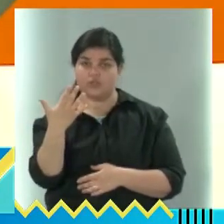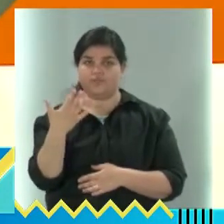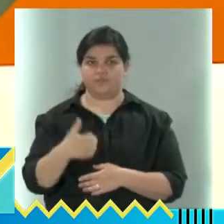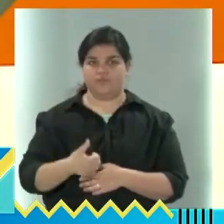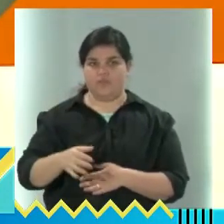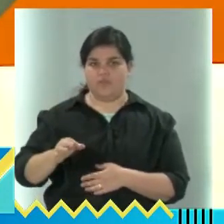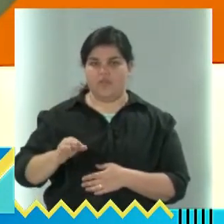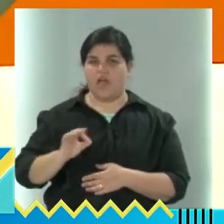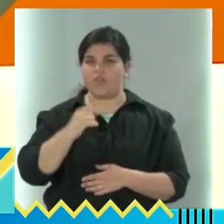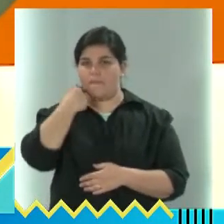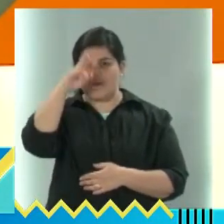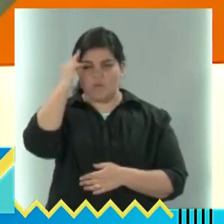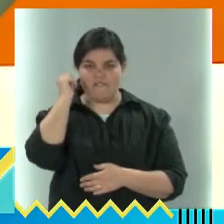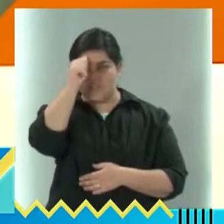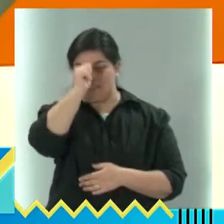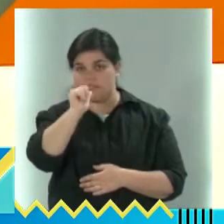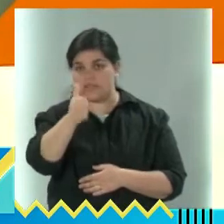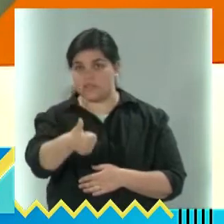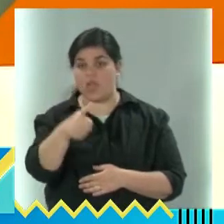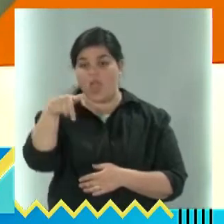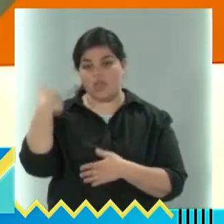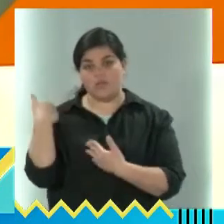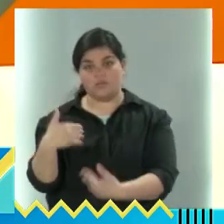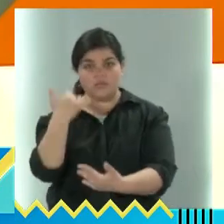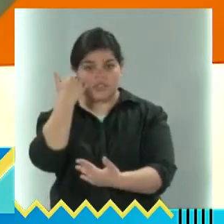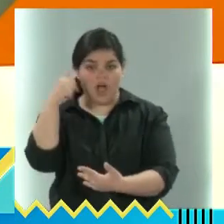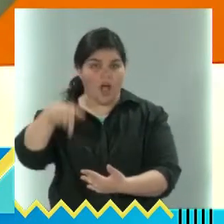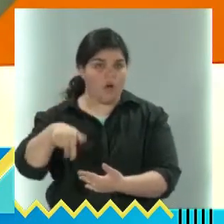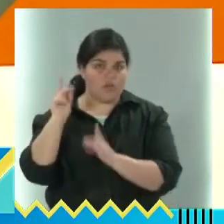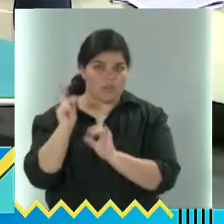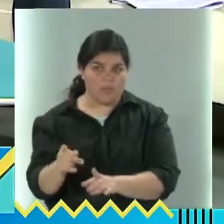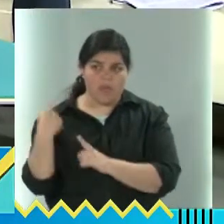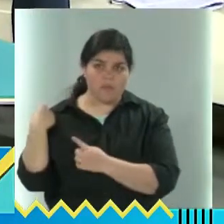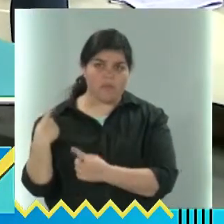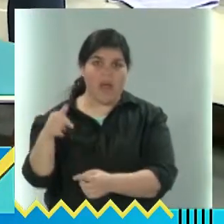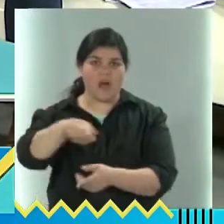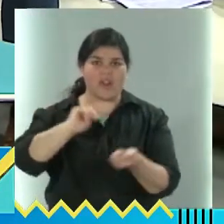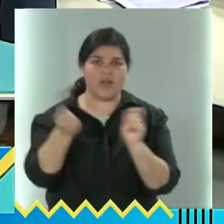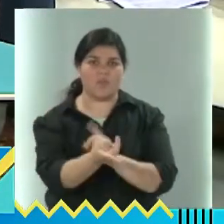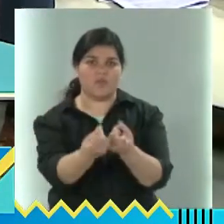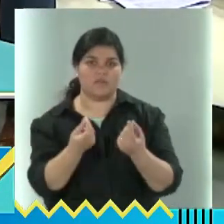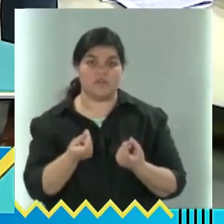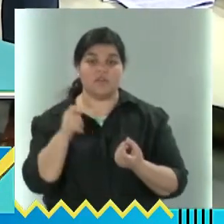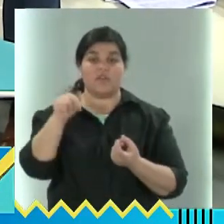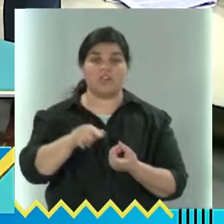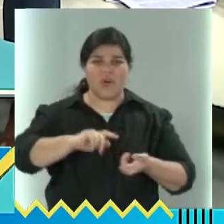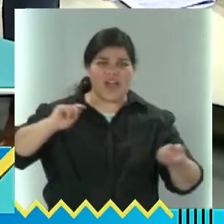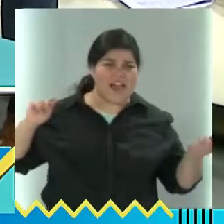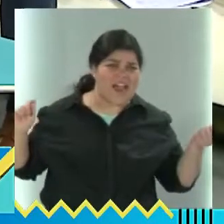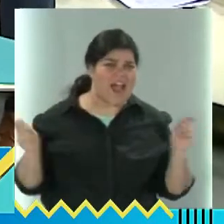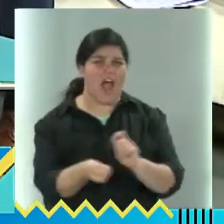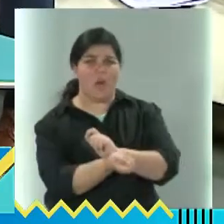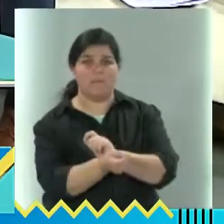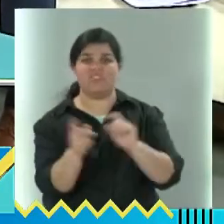se puso en vigencia el código que actualmente rige, y no va a hacer falta grandes cambios,